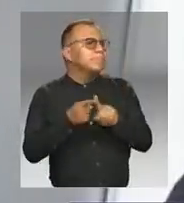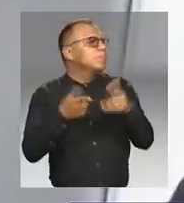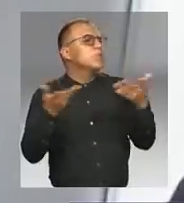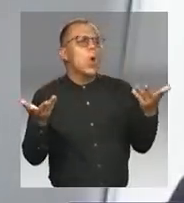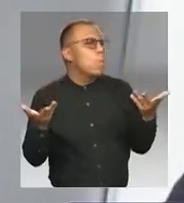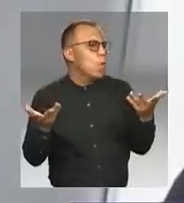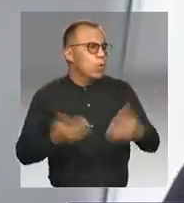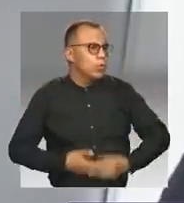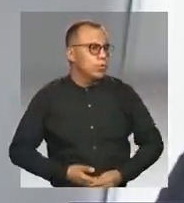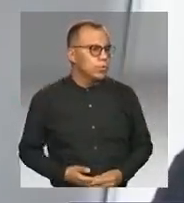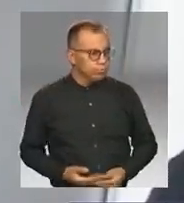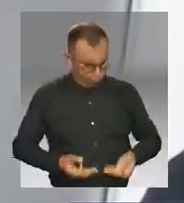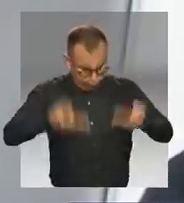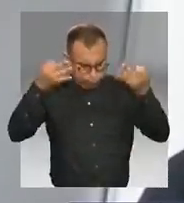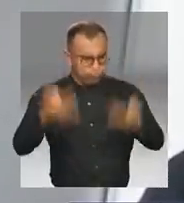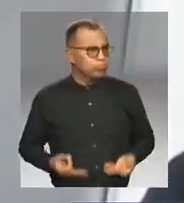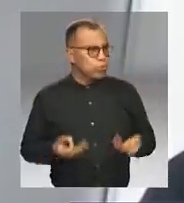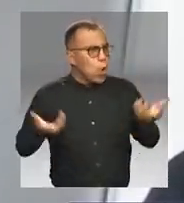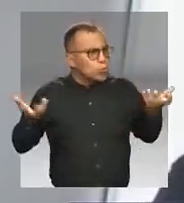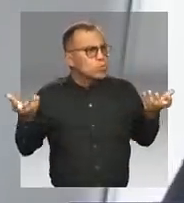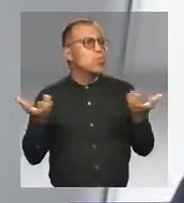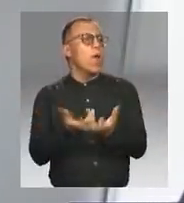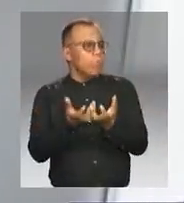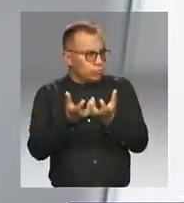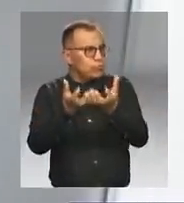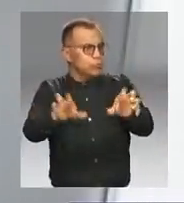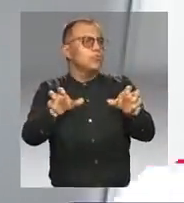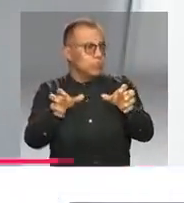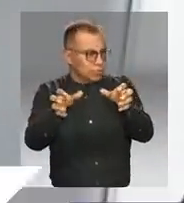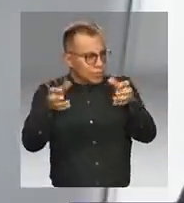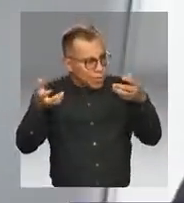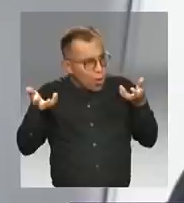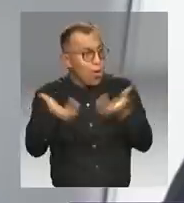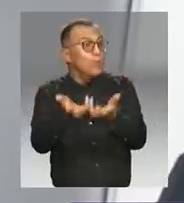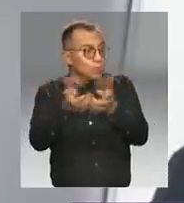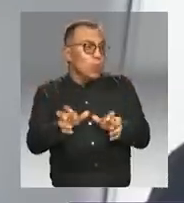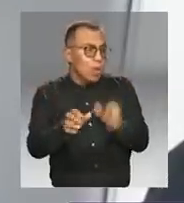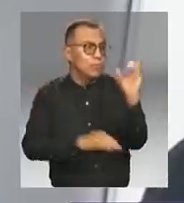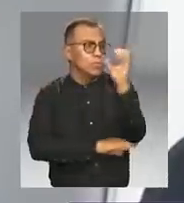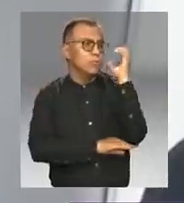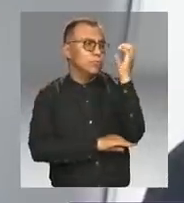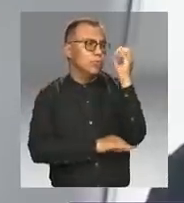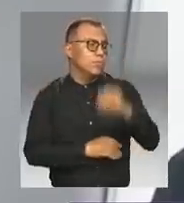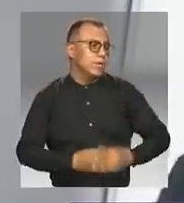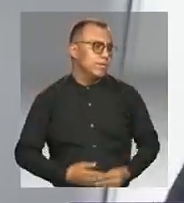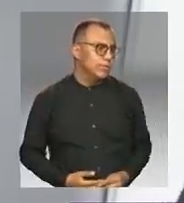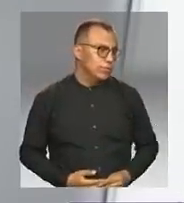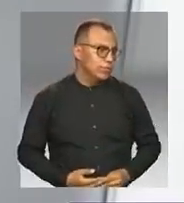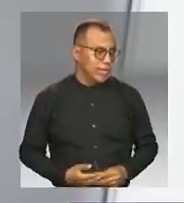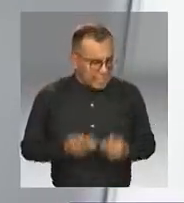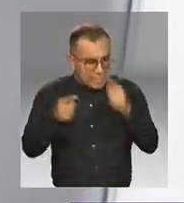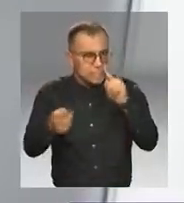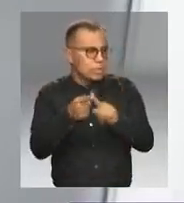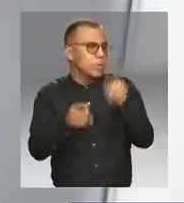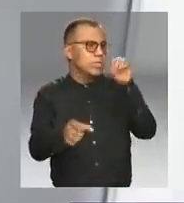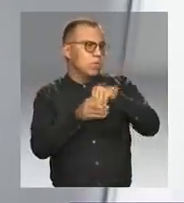es cogerle los huevos a los colombianos, literalmente. Como dirían